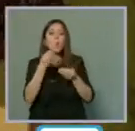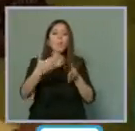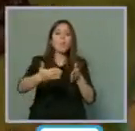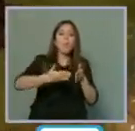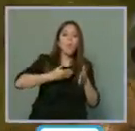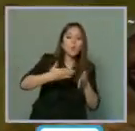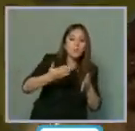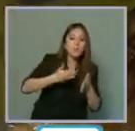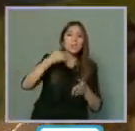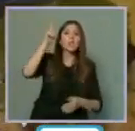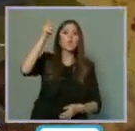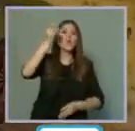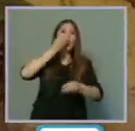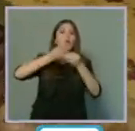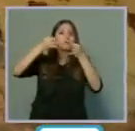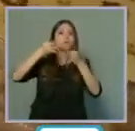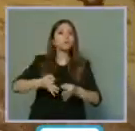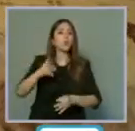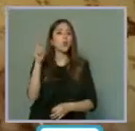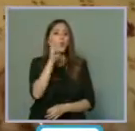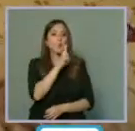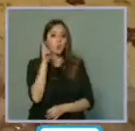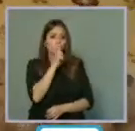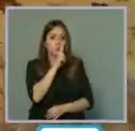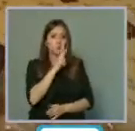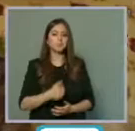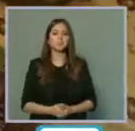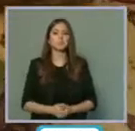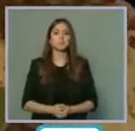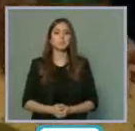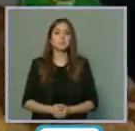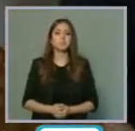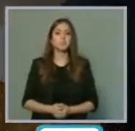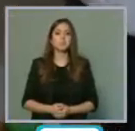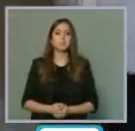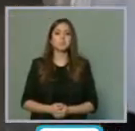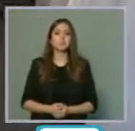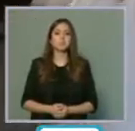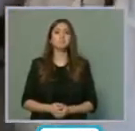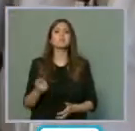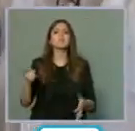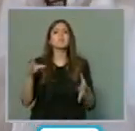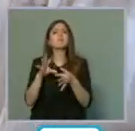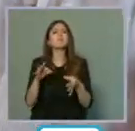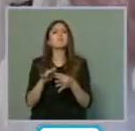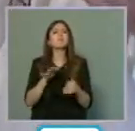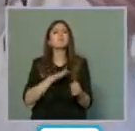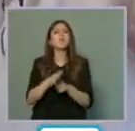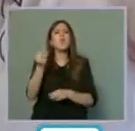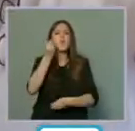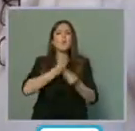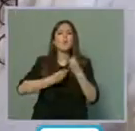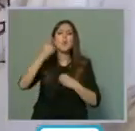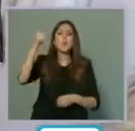gustos de los rusos, ¿no, Elena? Nos platicas qué comen los rusos, qué